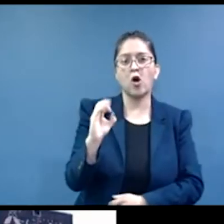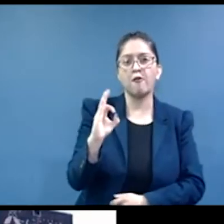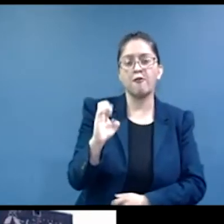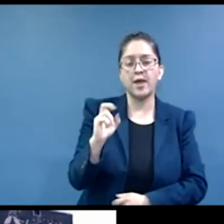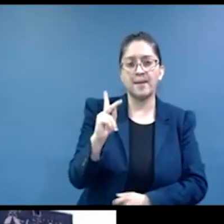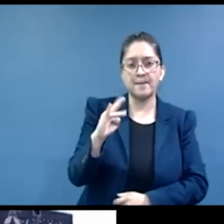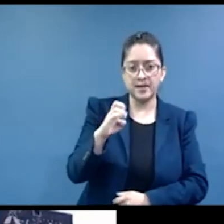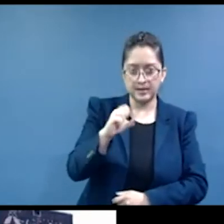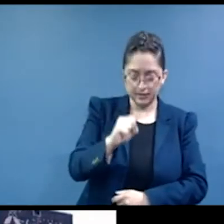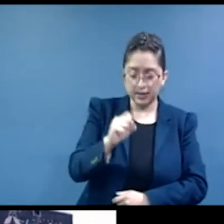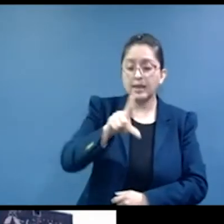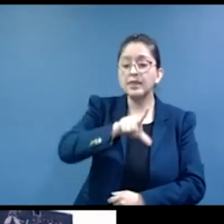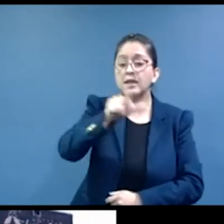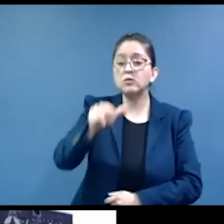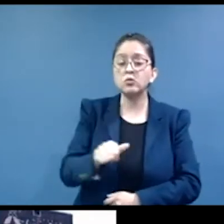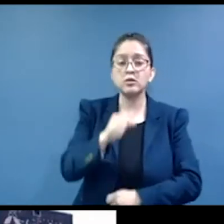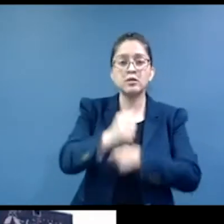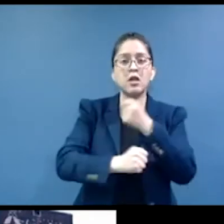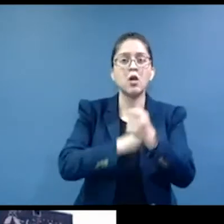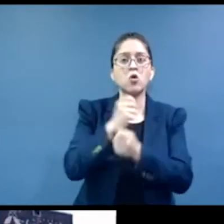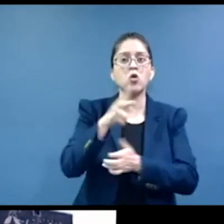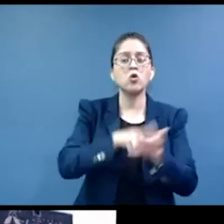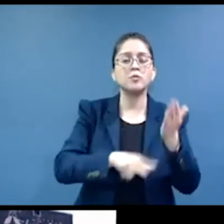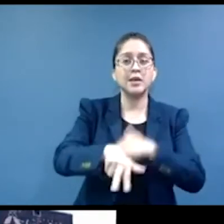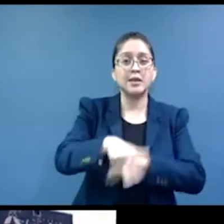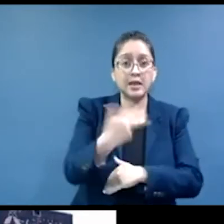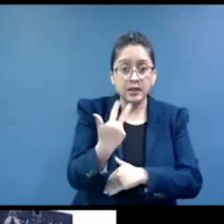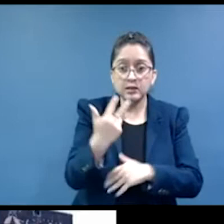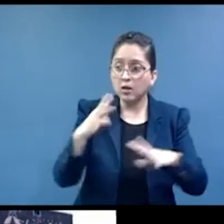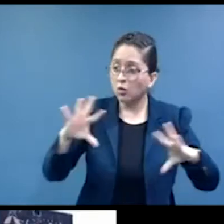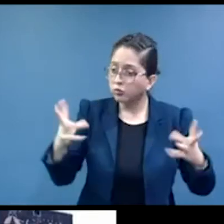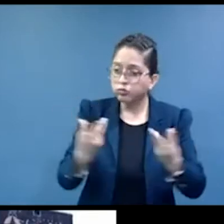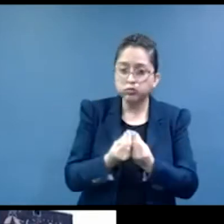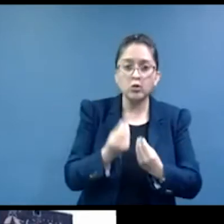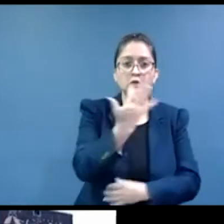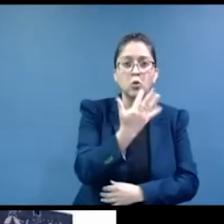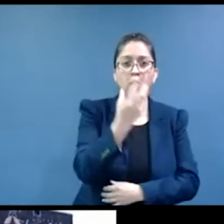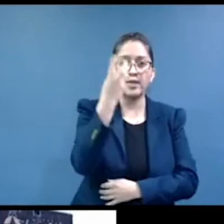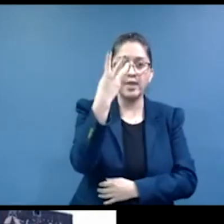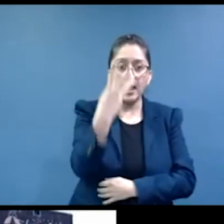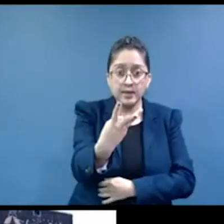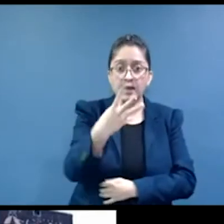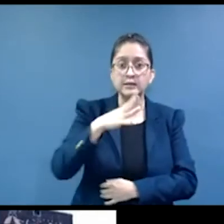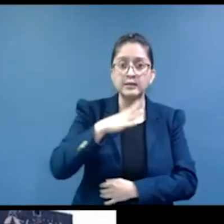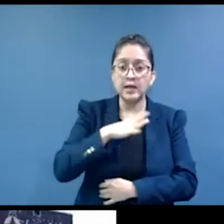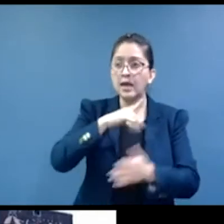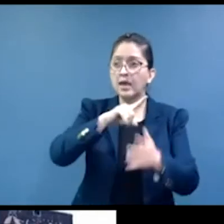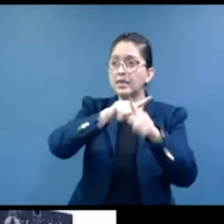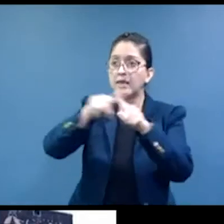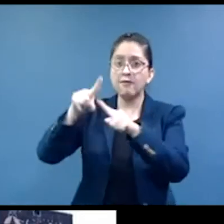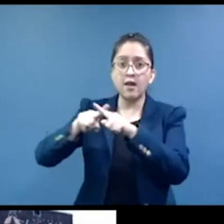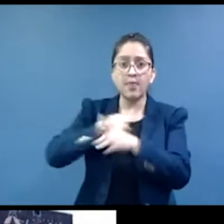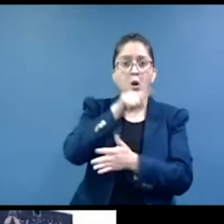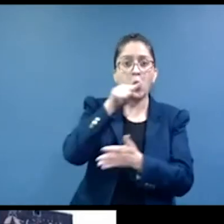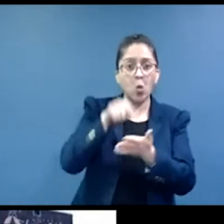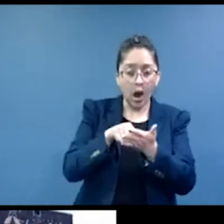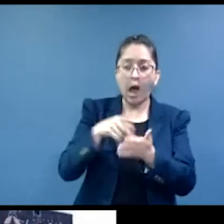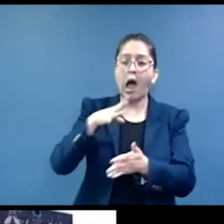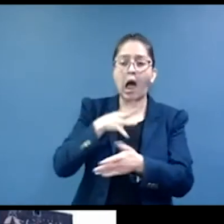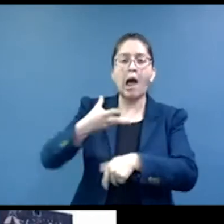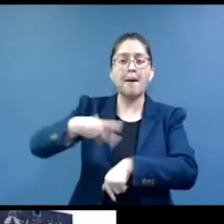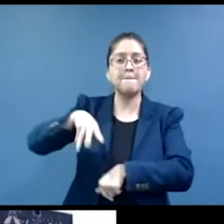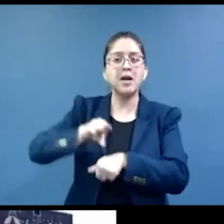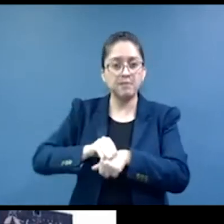2013 daba cuenta de que había al menos 53 establecimientos que contaban con esta autorización para realizar procedimientos. Para enero